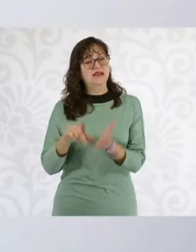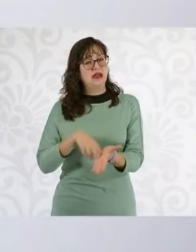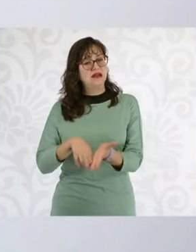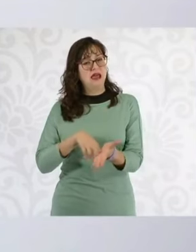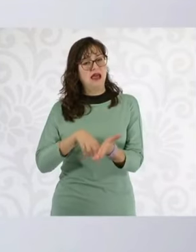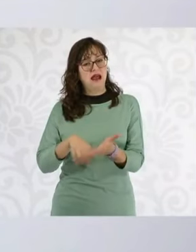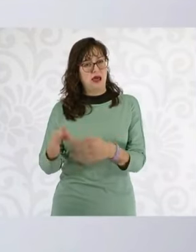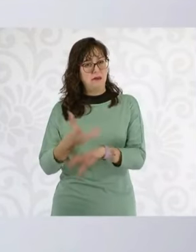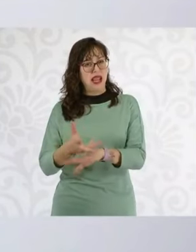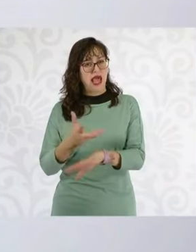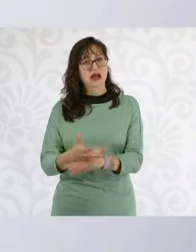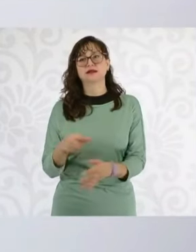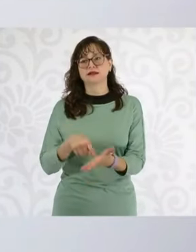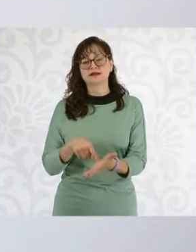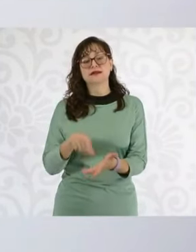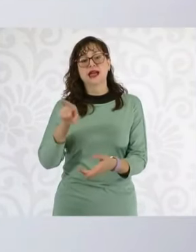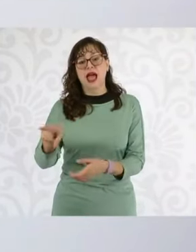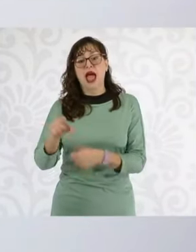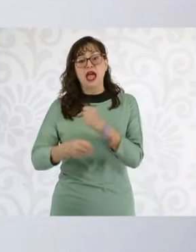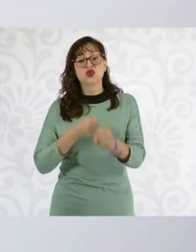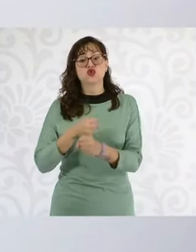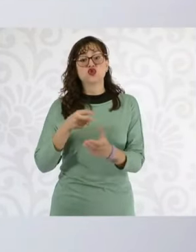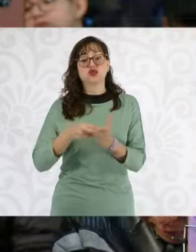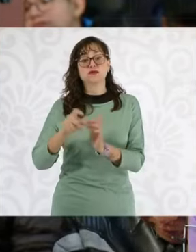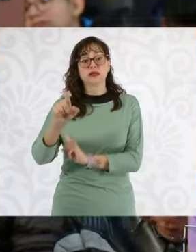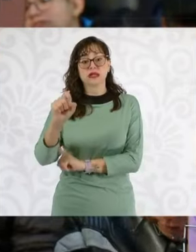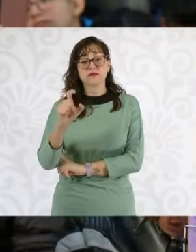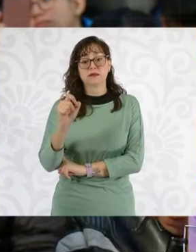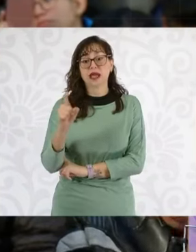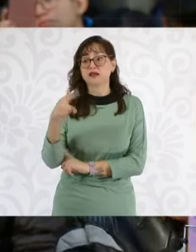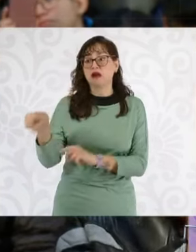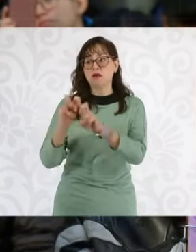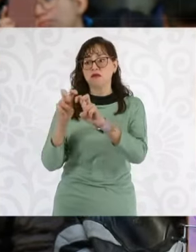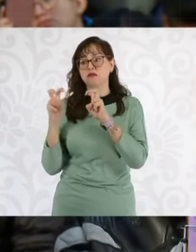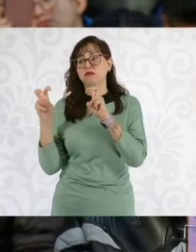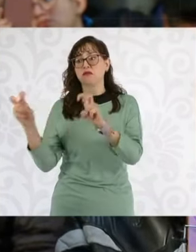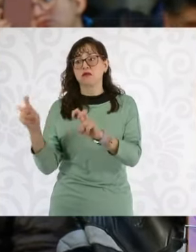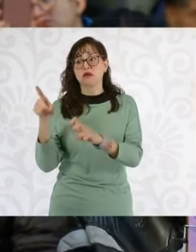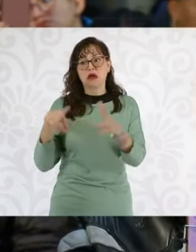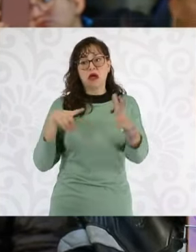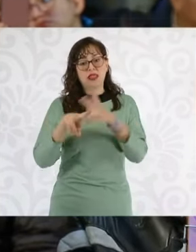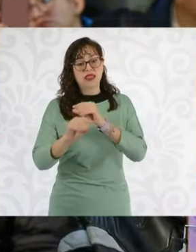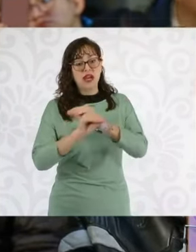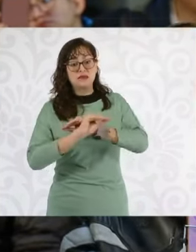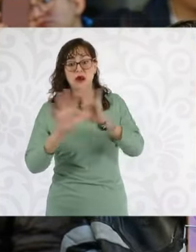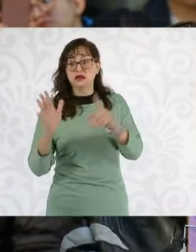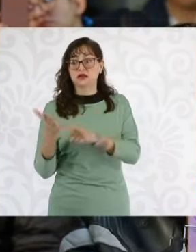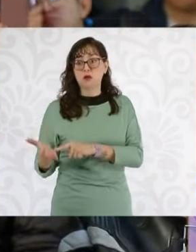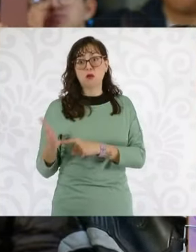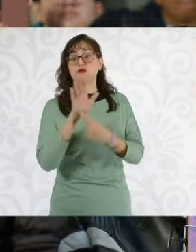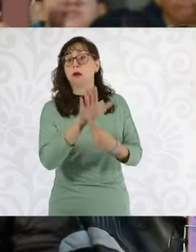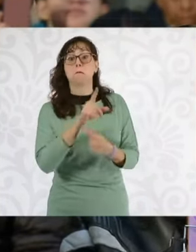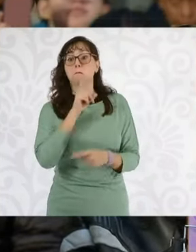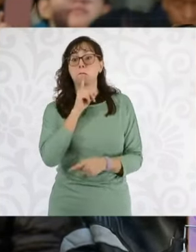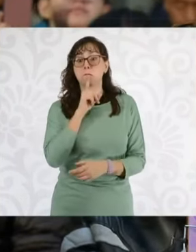2020 los comisionados y comisionadas del INAI, entonces en el Pleno, fallaron en contra de la transparencia, a favor de la censura,